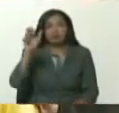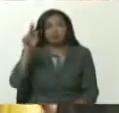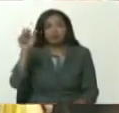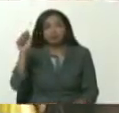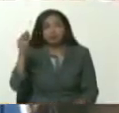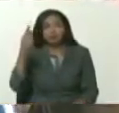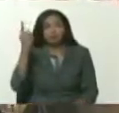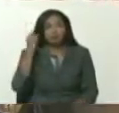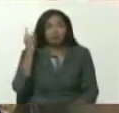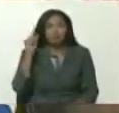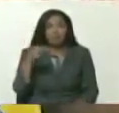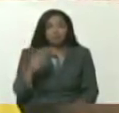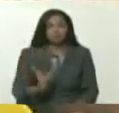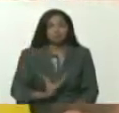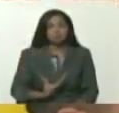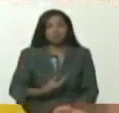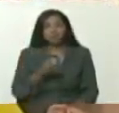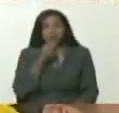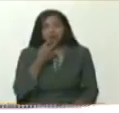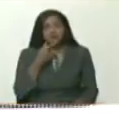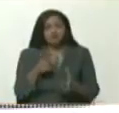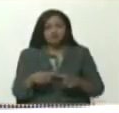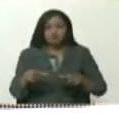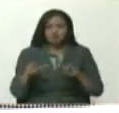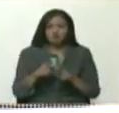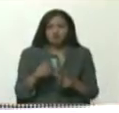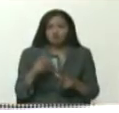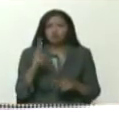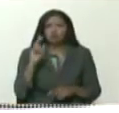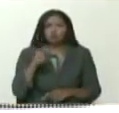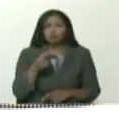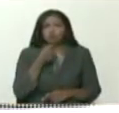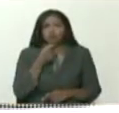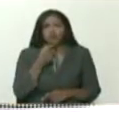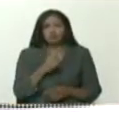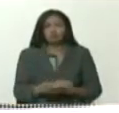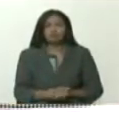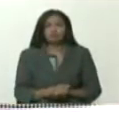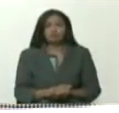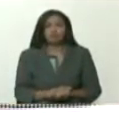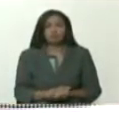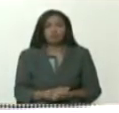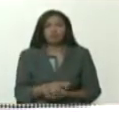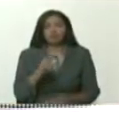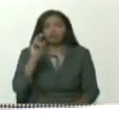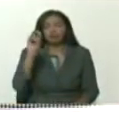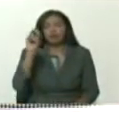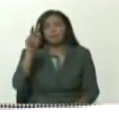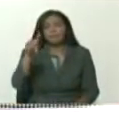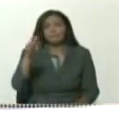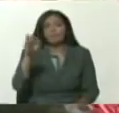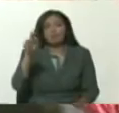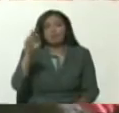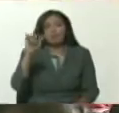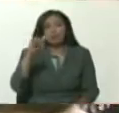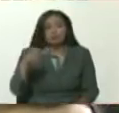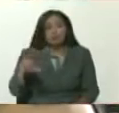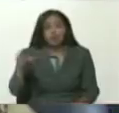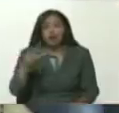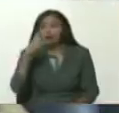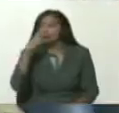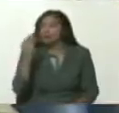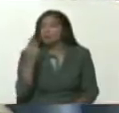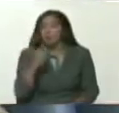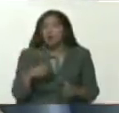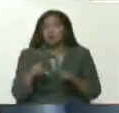Ahorita pasamos por ahí. Está bien bonito la victoria. A Rodolfo Pérez, alcalde de Zamora.